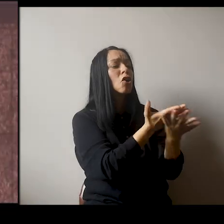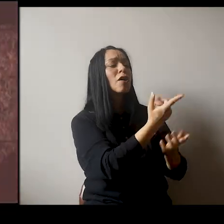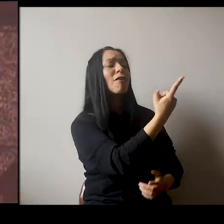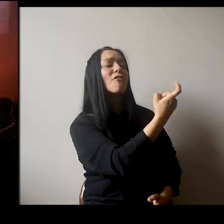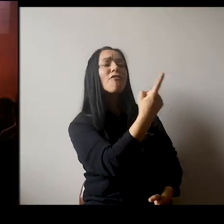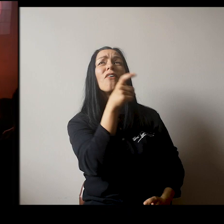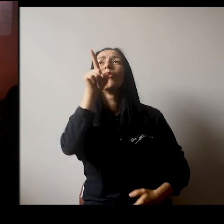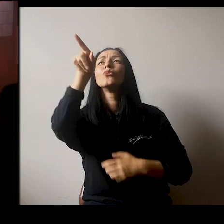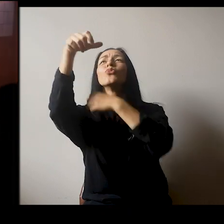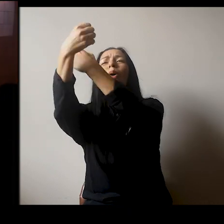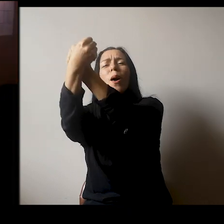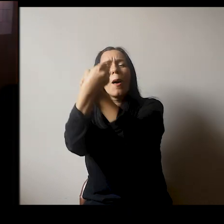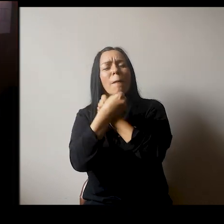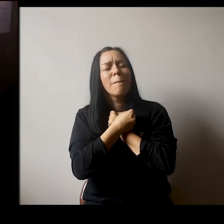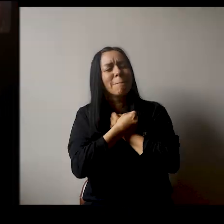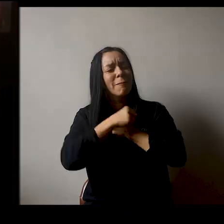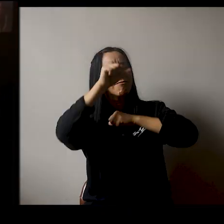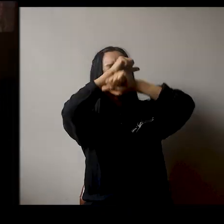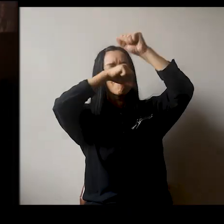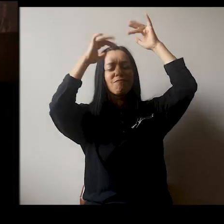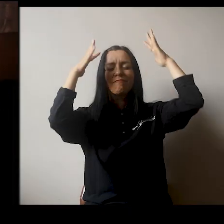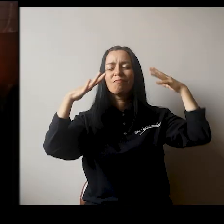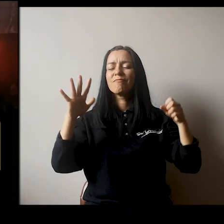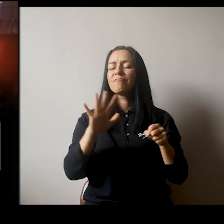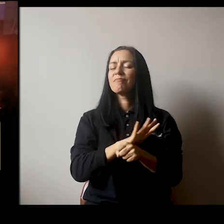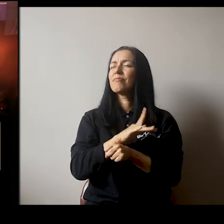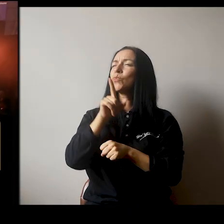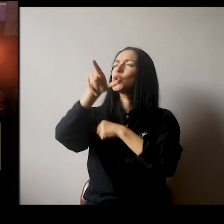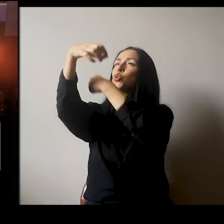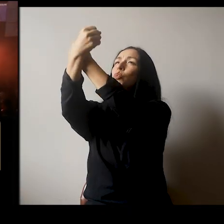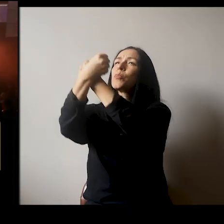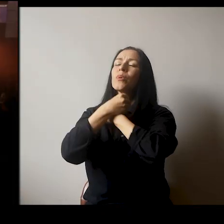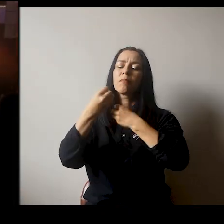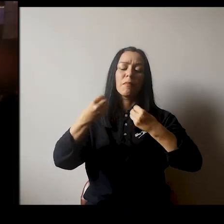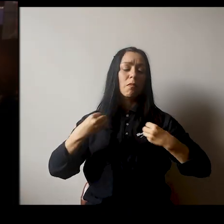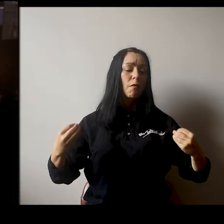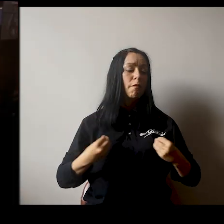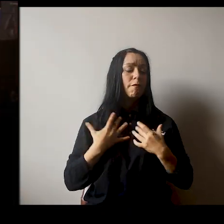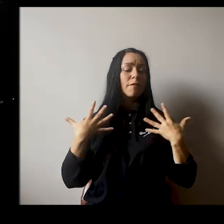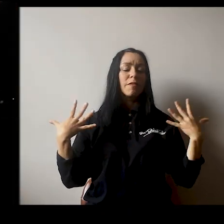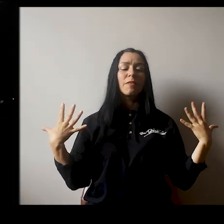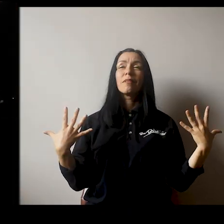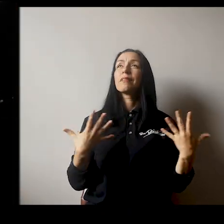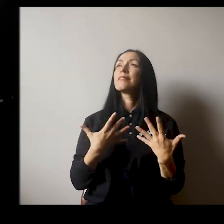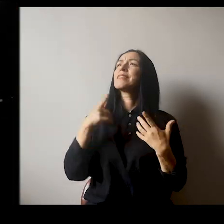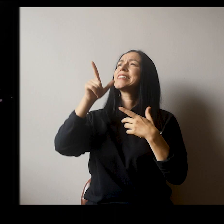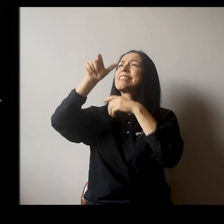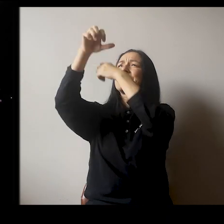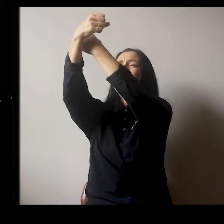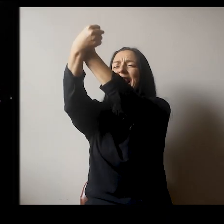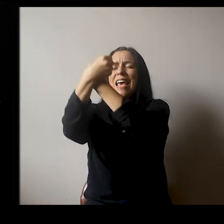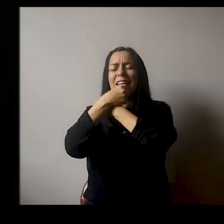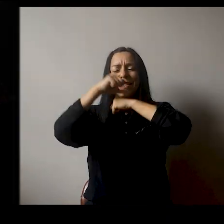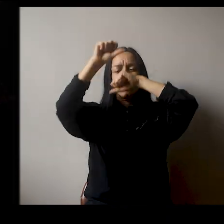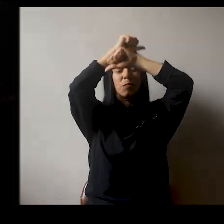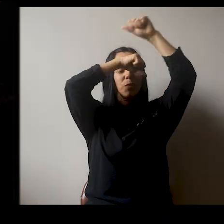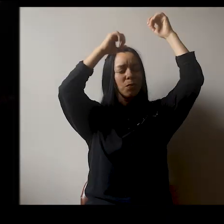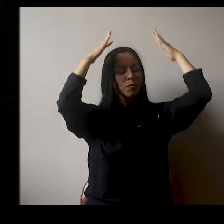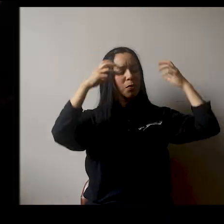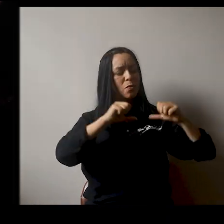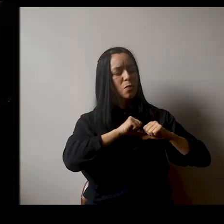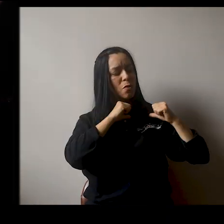me sostiene todo lo que me hace falta. Es tu amor que me da